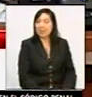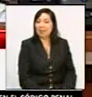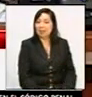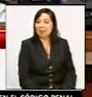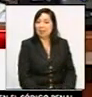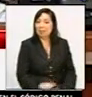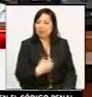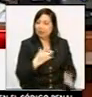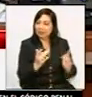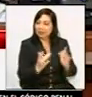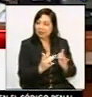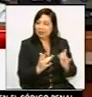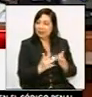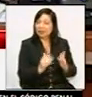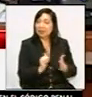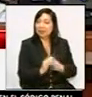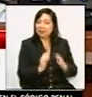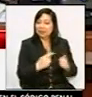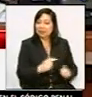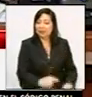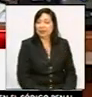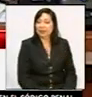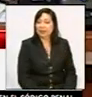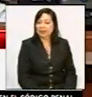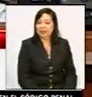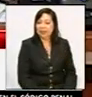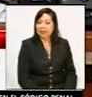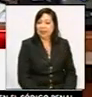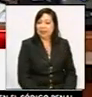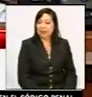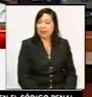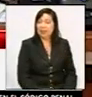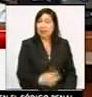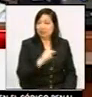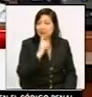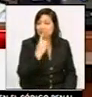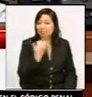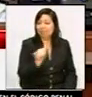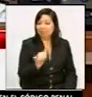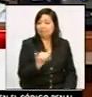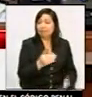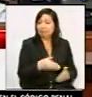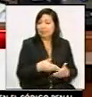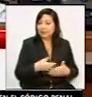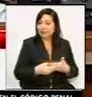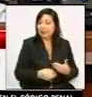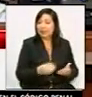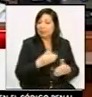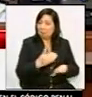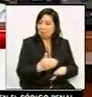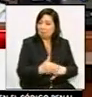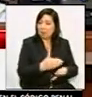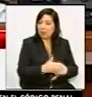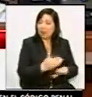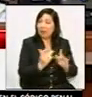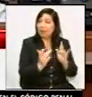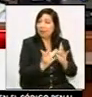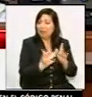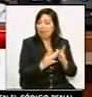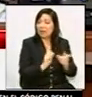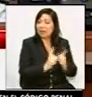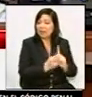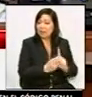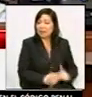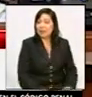poder identificar acciones que nos permitan tomar medidas. Estamos por eso y hemos ido progresivamente, cuando se ha identificado, cambiando